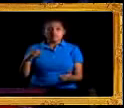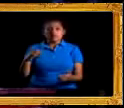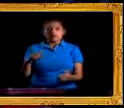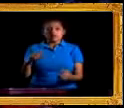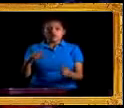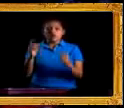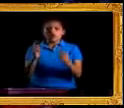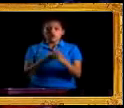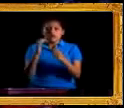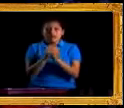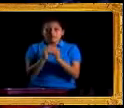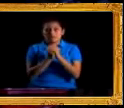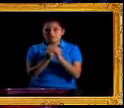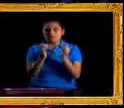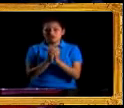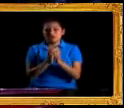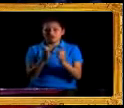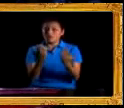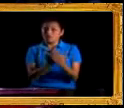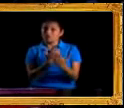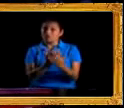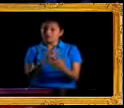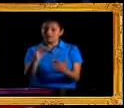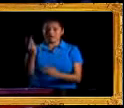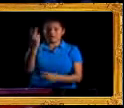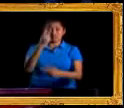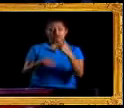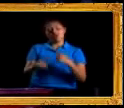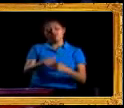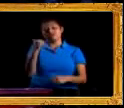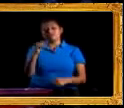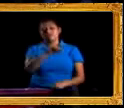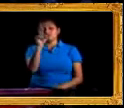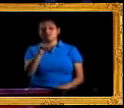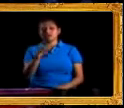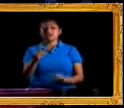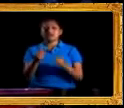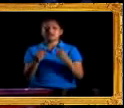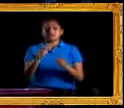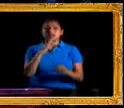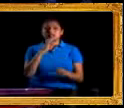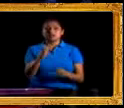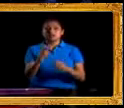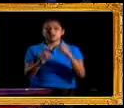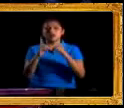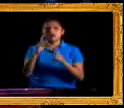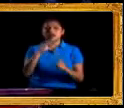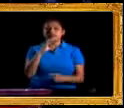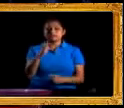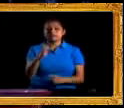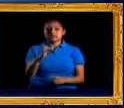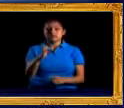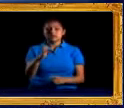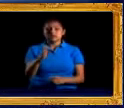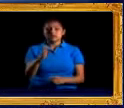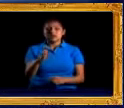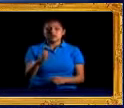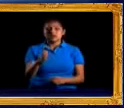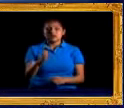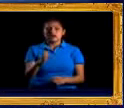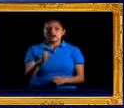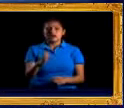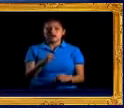que está por venir? Otra de las preguntas que se hacen, ¿cuál es la solución que se tiene preparada para